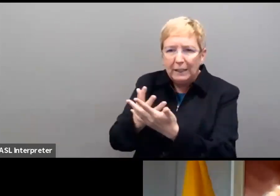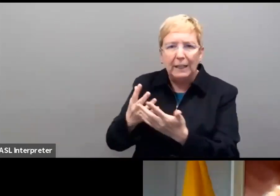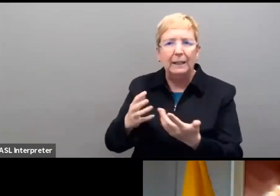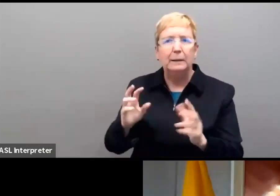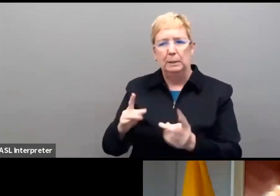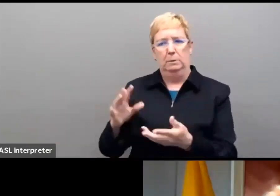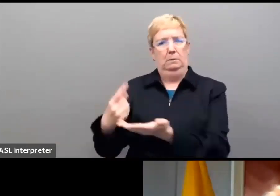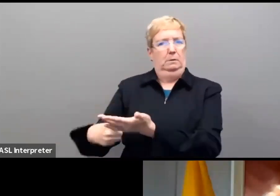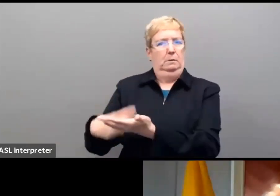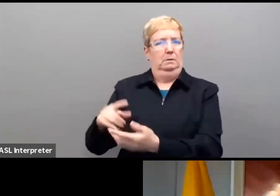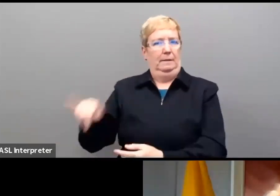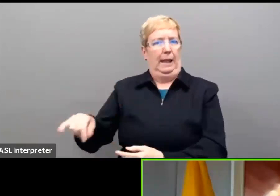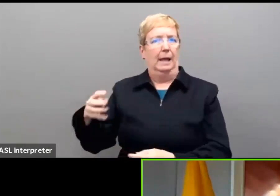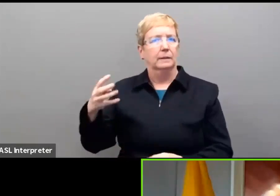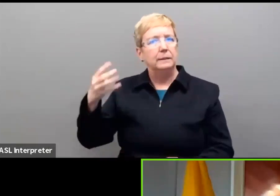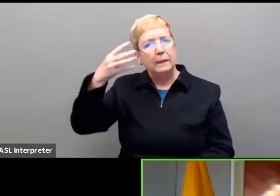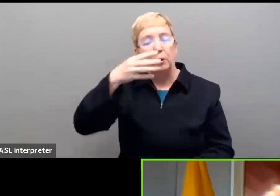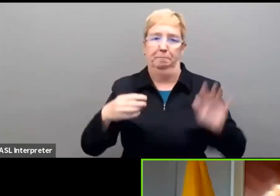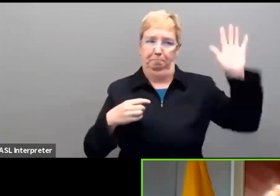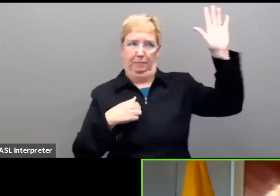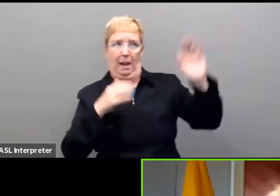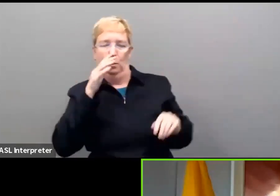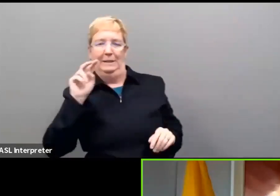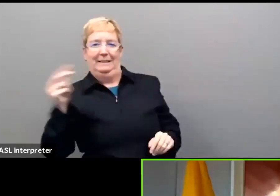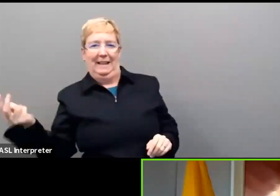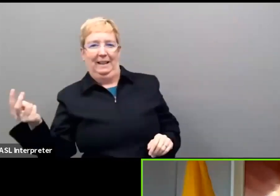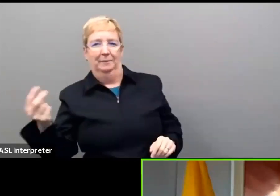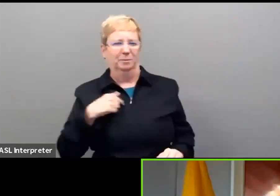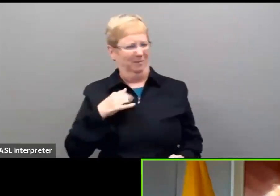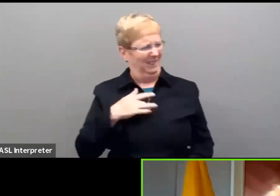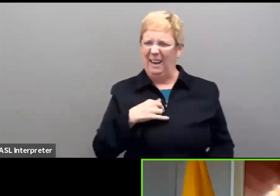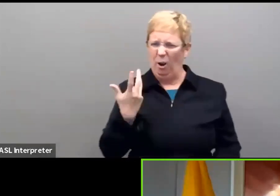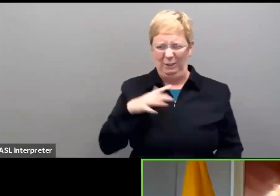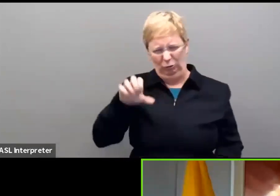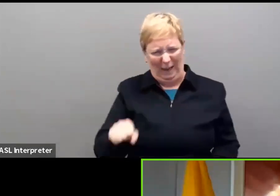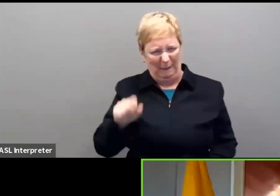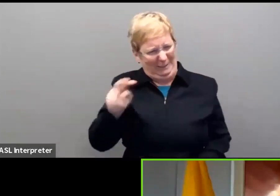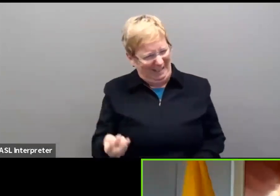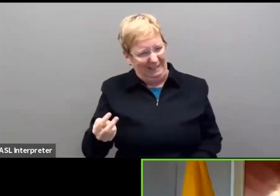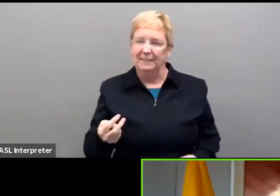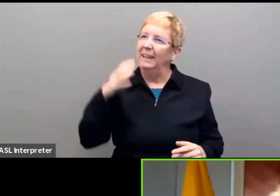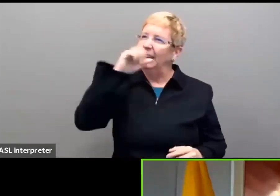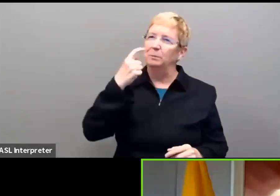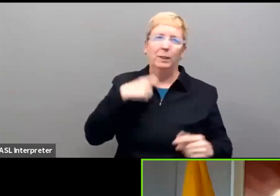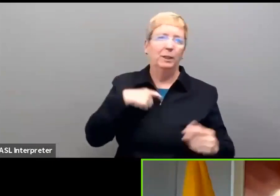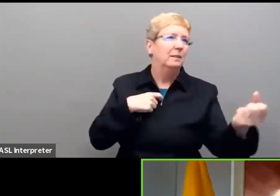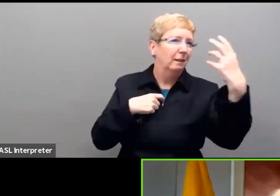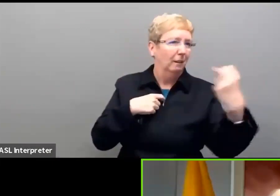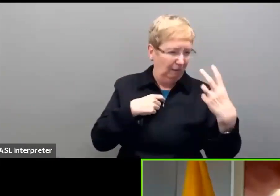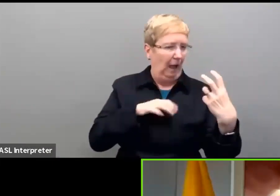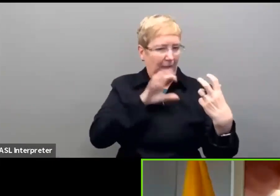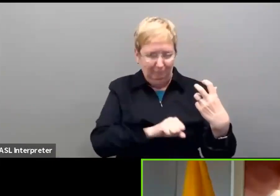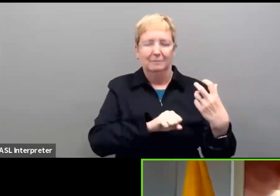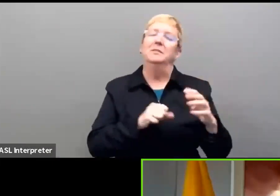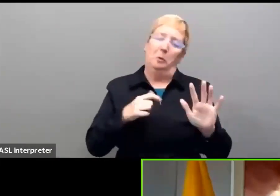inmigrante que está cruzando la frontera sin tener ningún tipo de evaluación médica. Usted puede abordar ese tema.